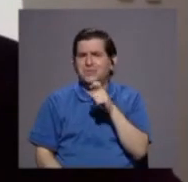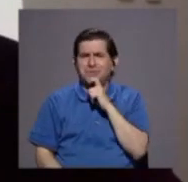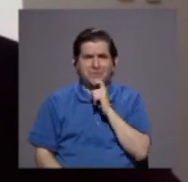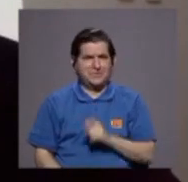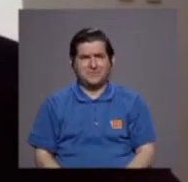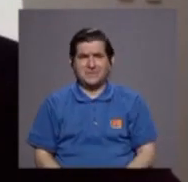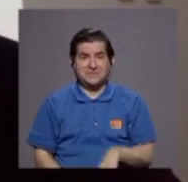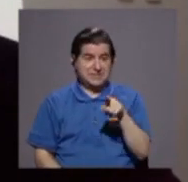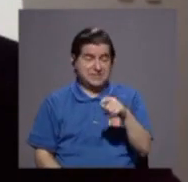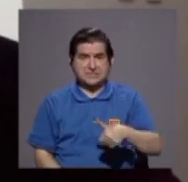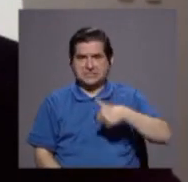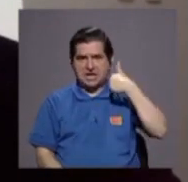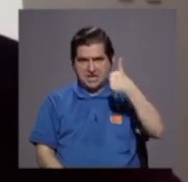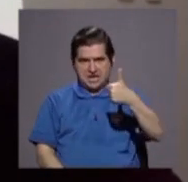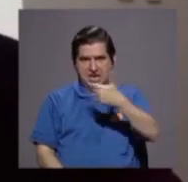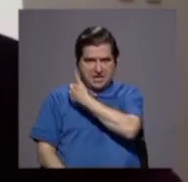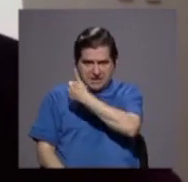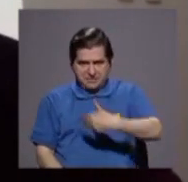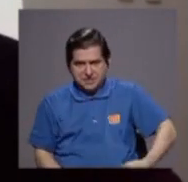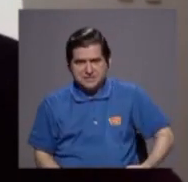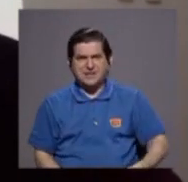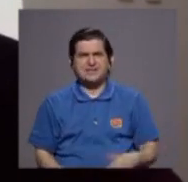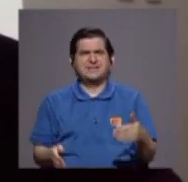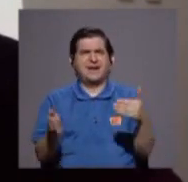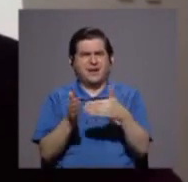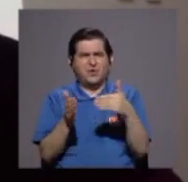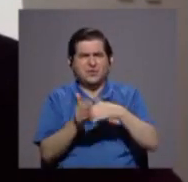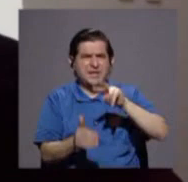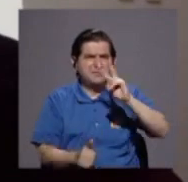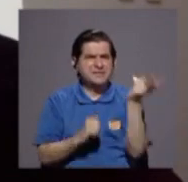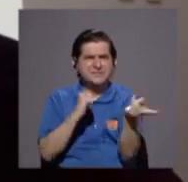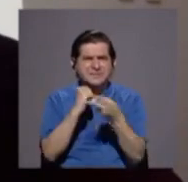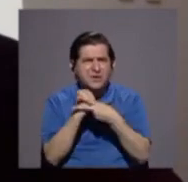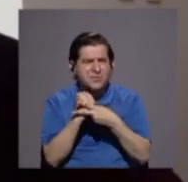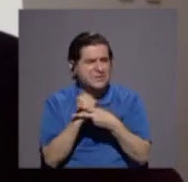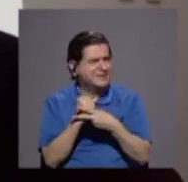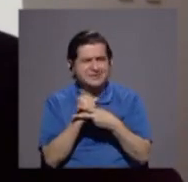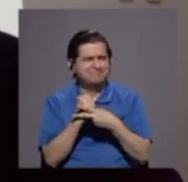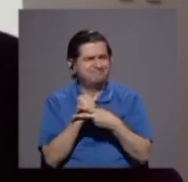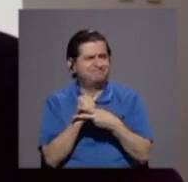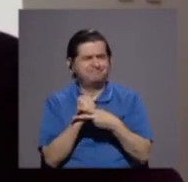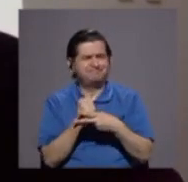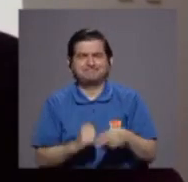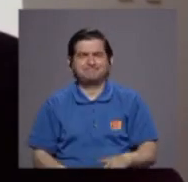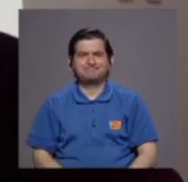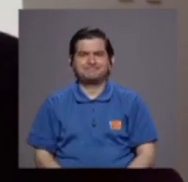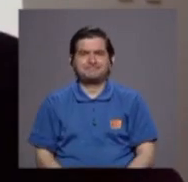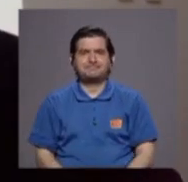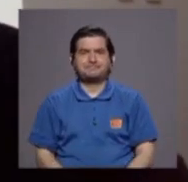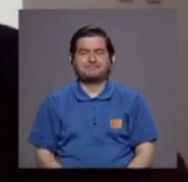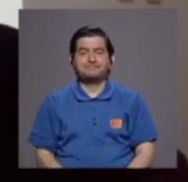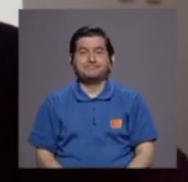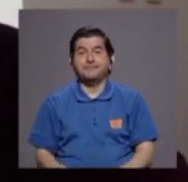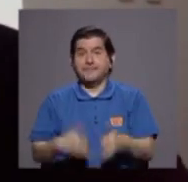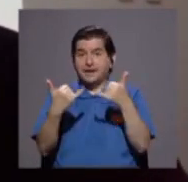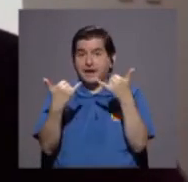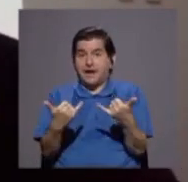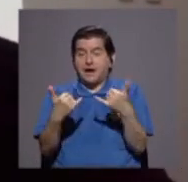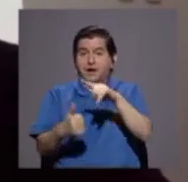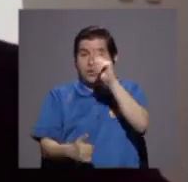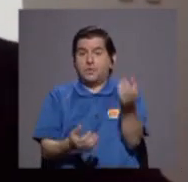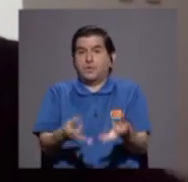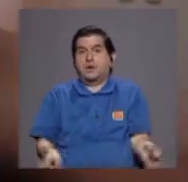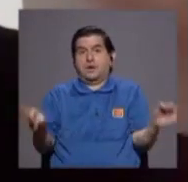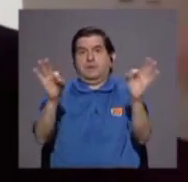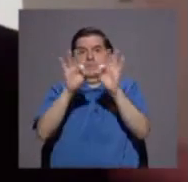tratara, si es que gana la presidencia ahora, de buscar un segundo periodo. Ahora, la pregunta clave